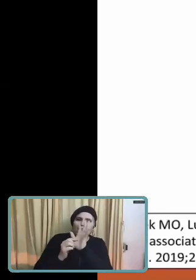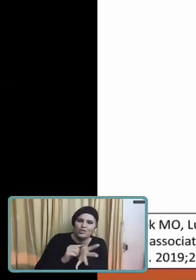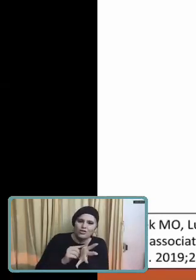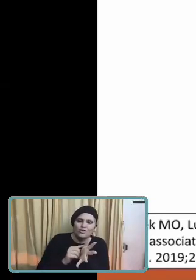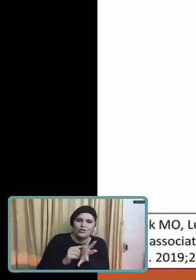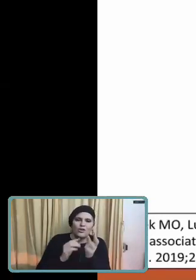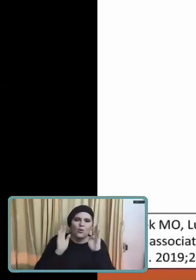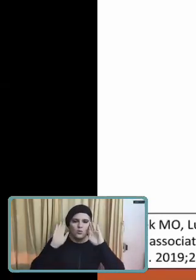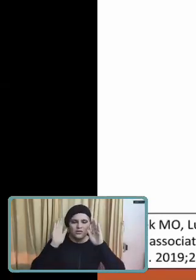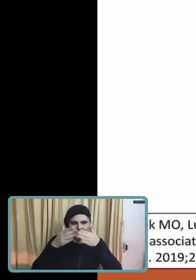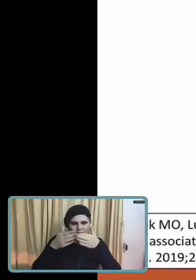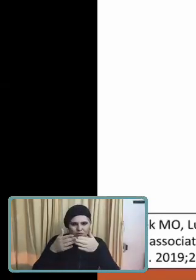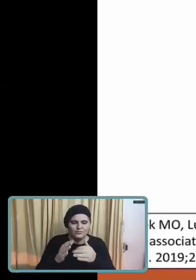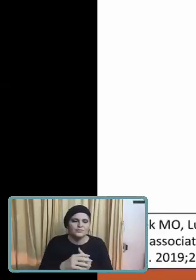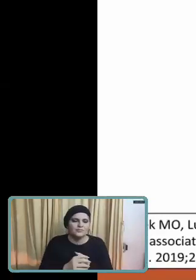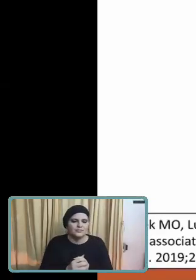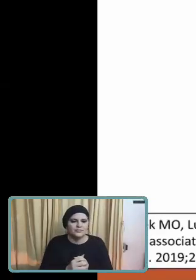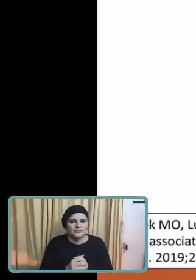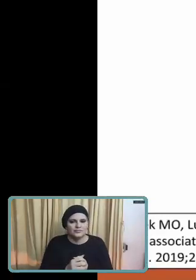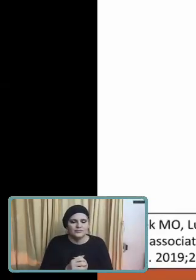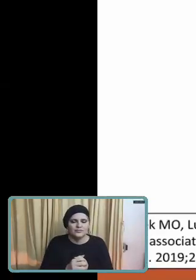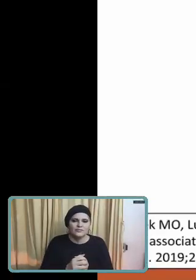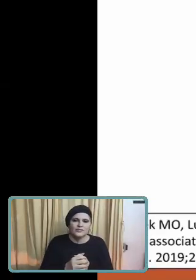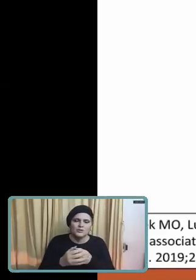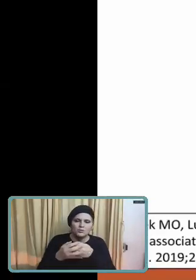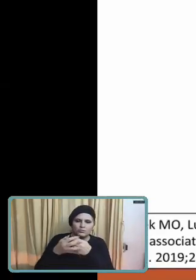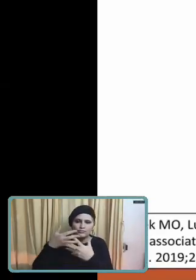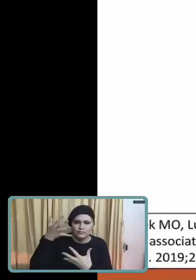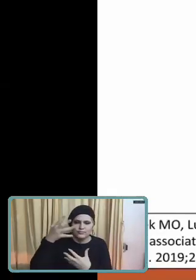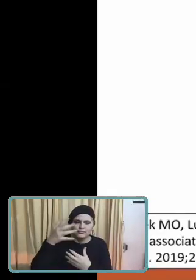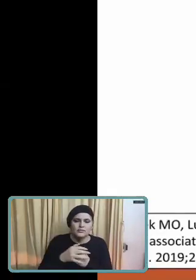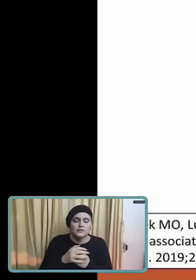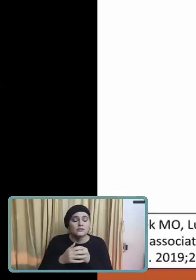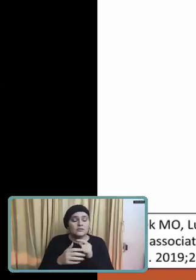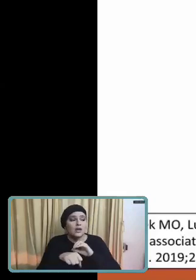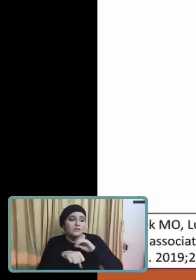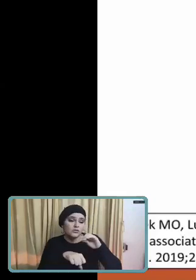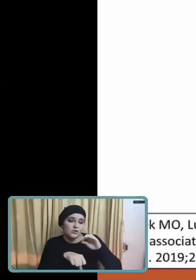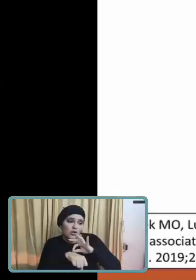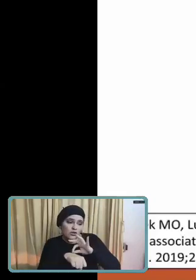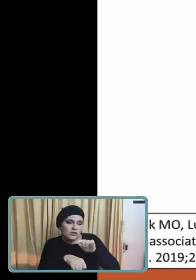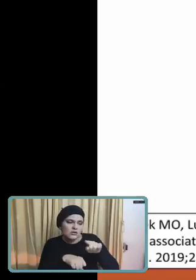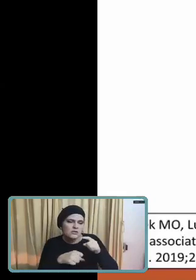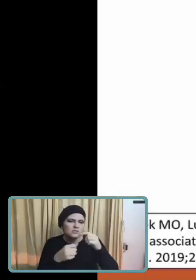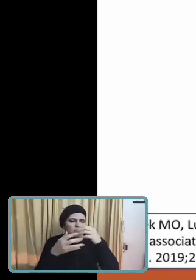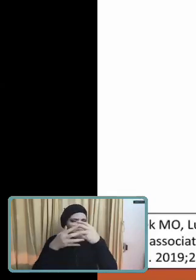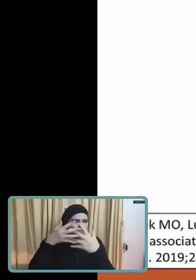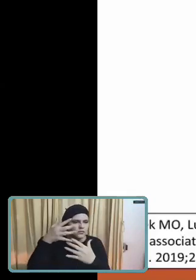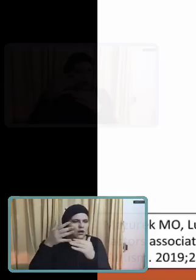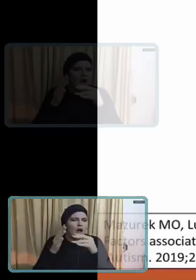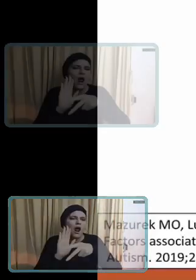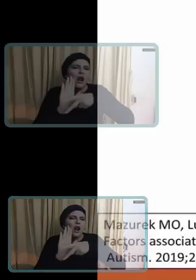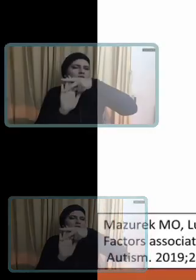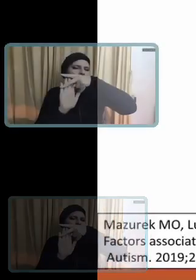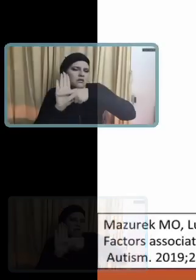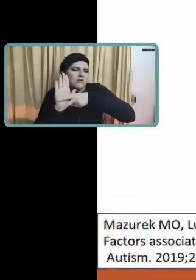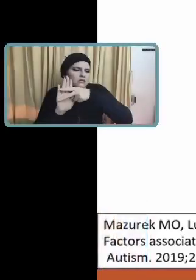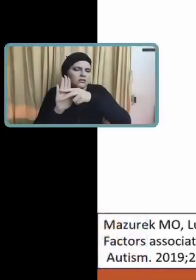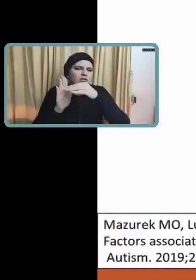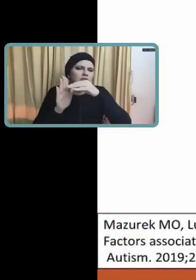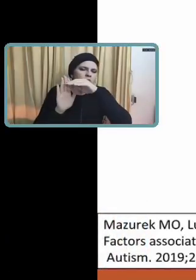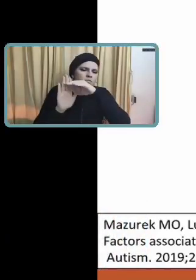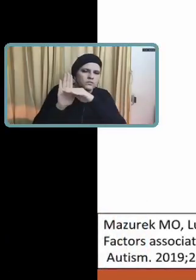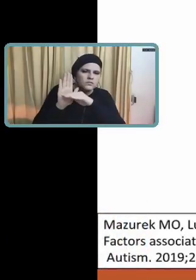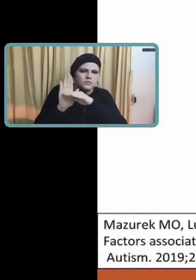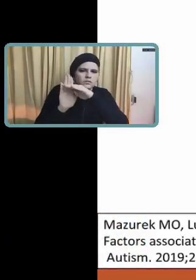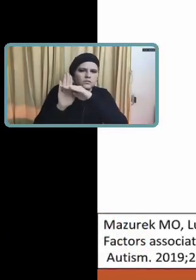y es cuando uno da a conocer el diagnóstico, ¿y qué grado tiene? Los grados se definen más bien